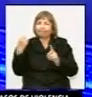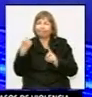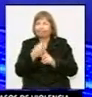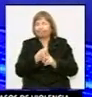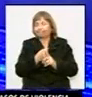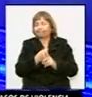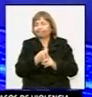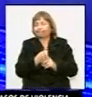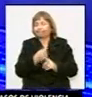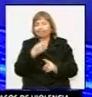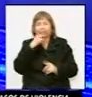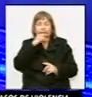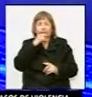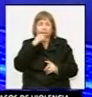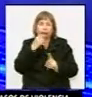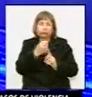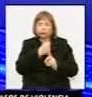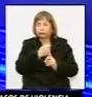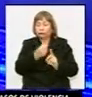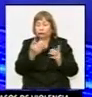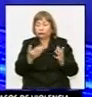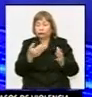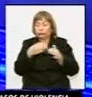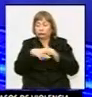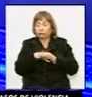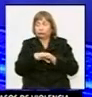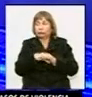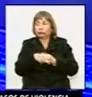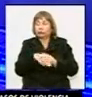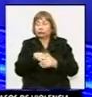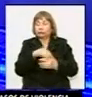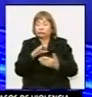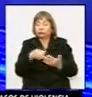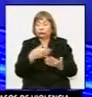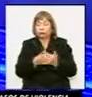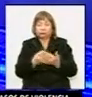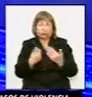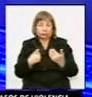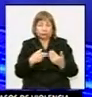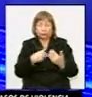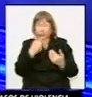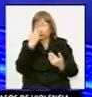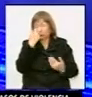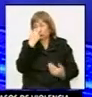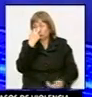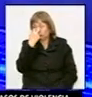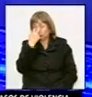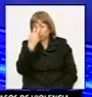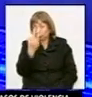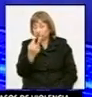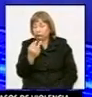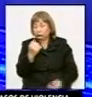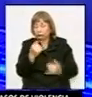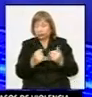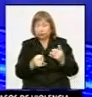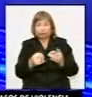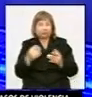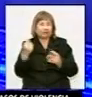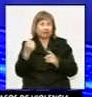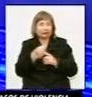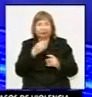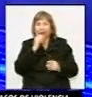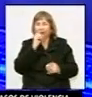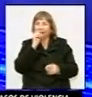muchas veces a la mujer. Esto dentro, ¿no?, de todo lo que podemos observar de las últimas